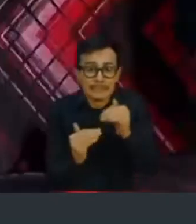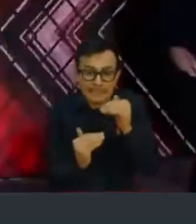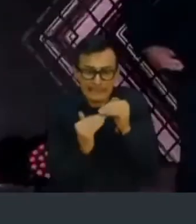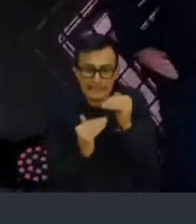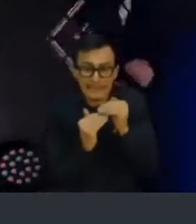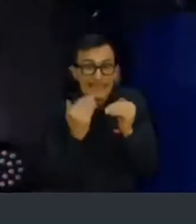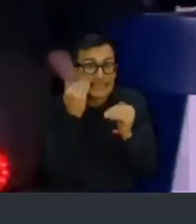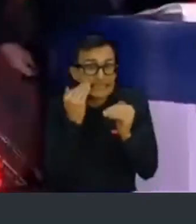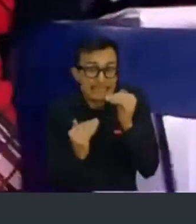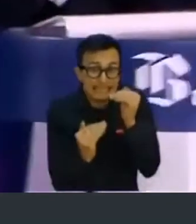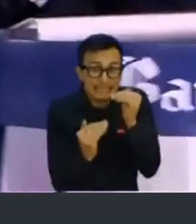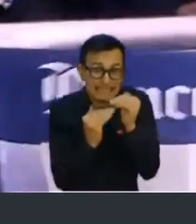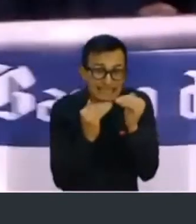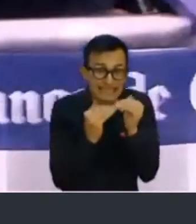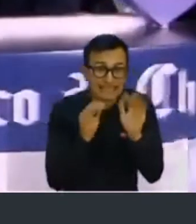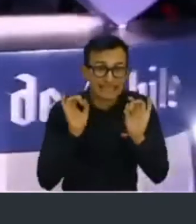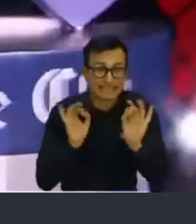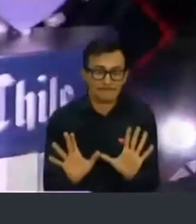Estamos cerquita, vamos. Y va aquí.